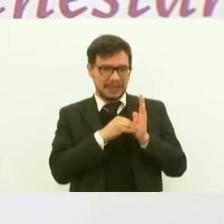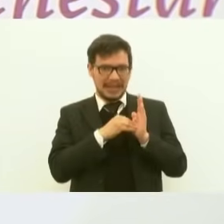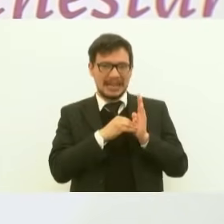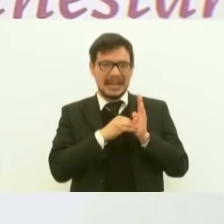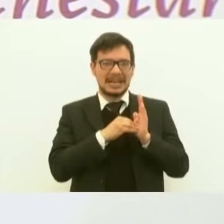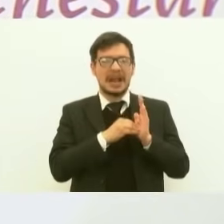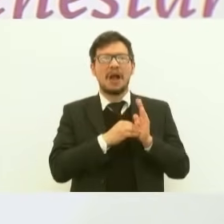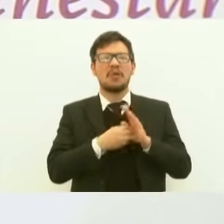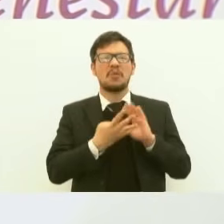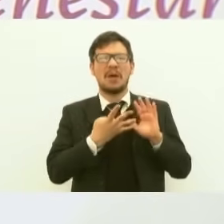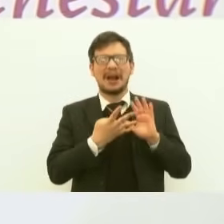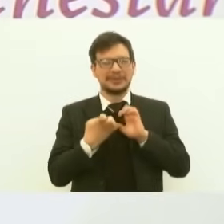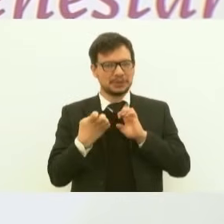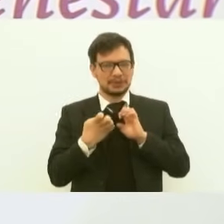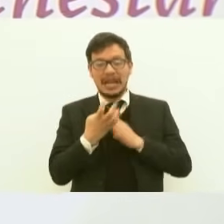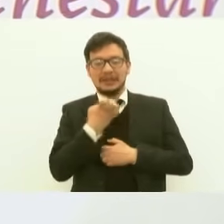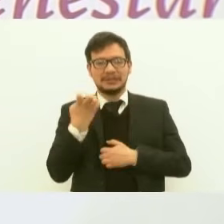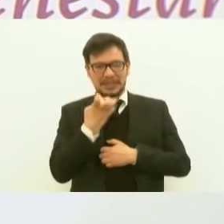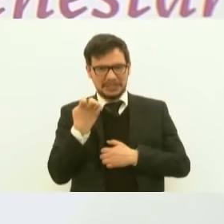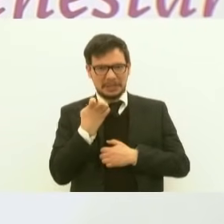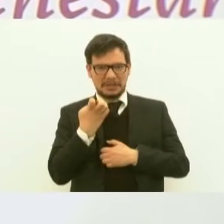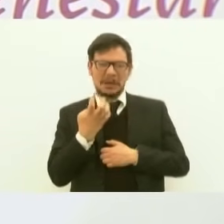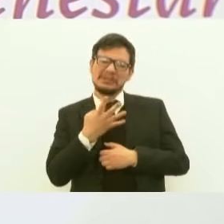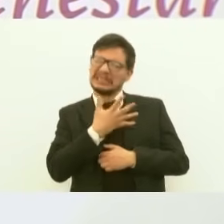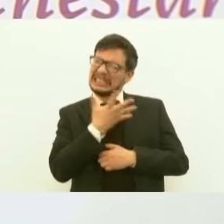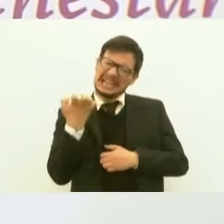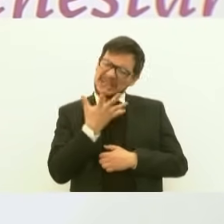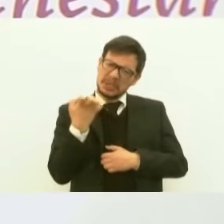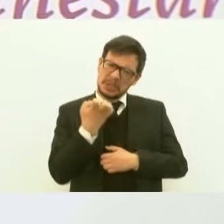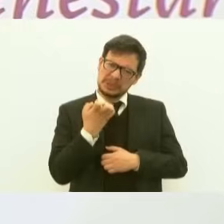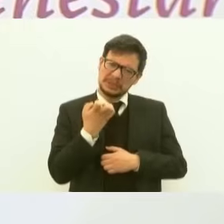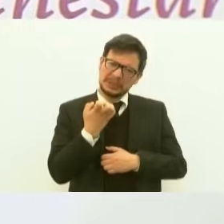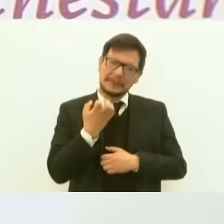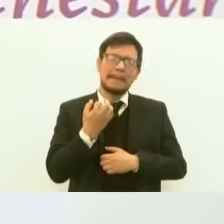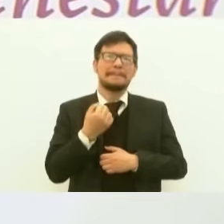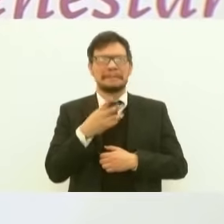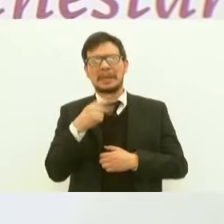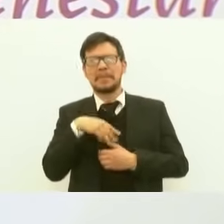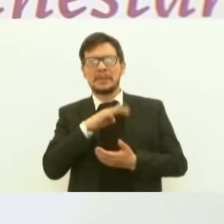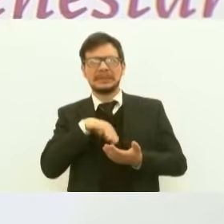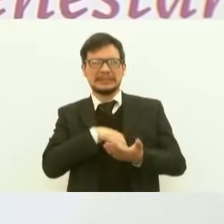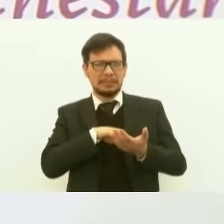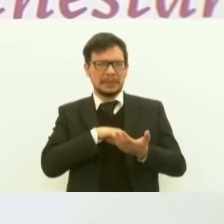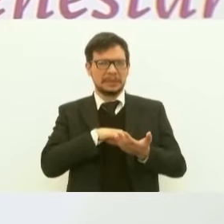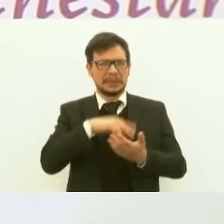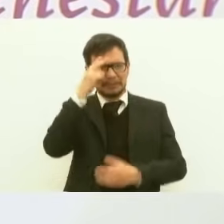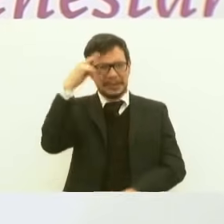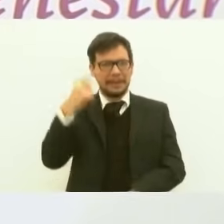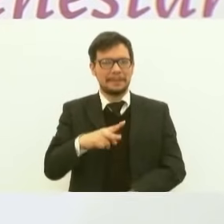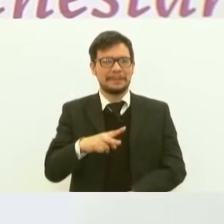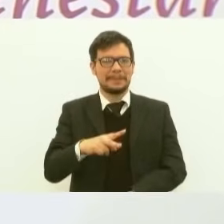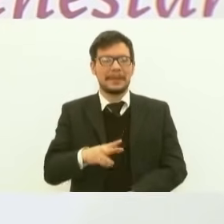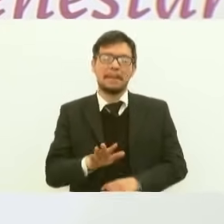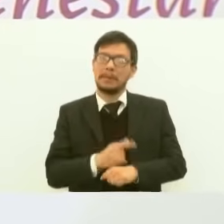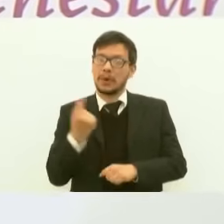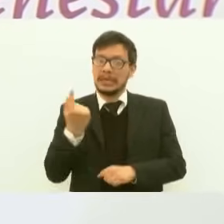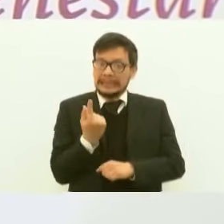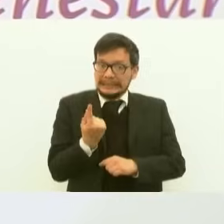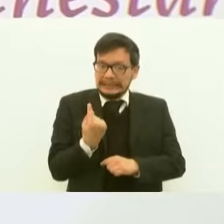2.400, casi 2.500 municipios de México, porque nos llevó muchos